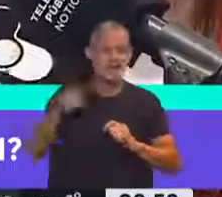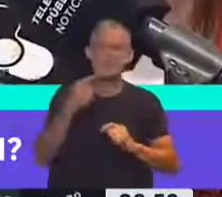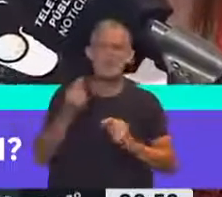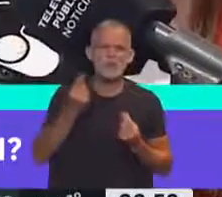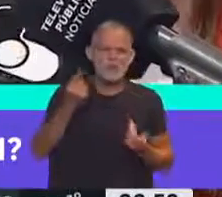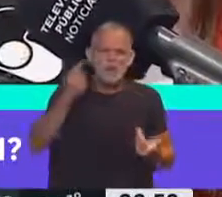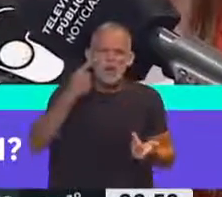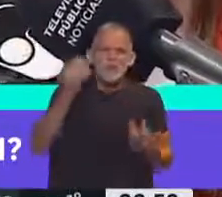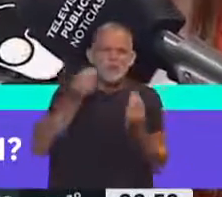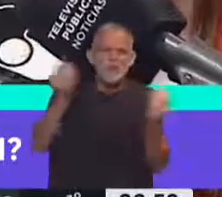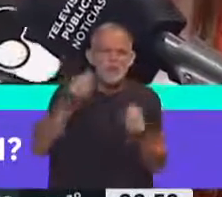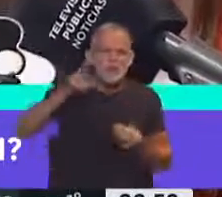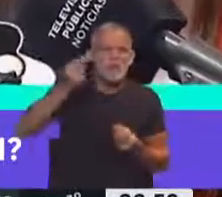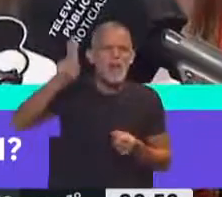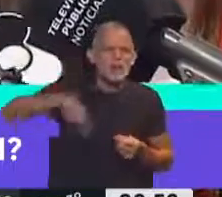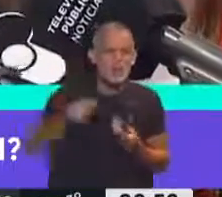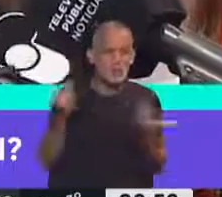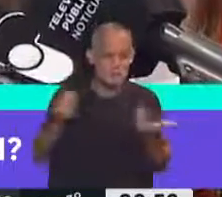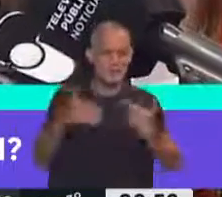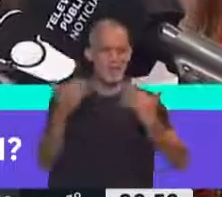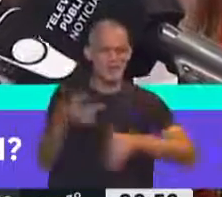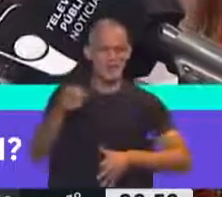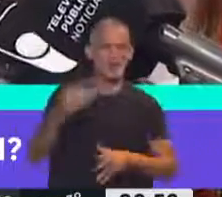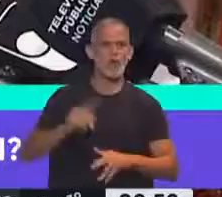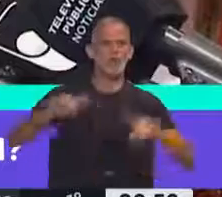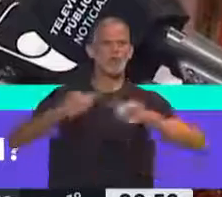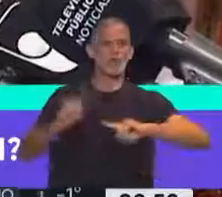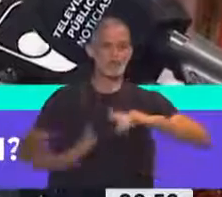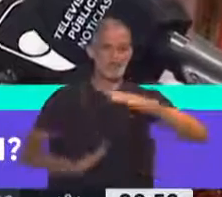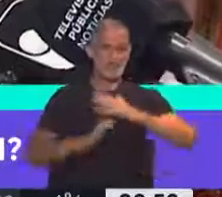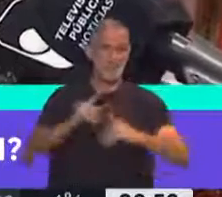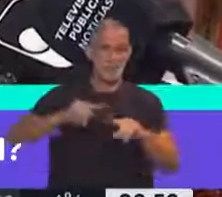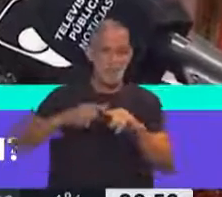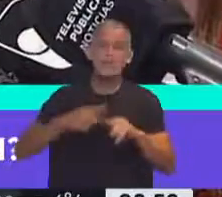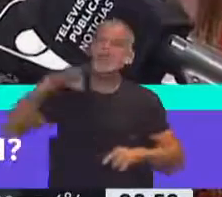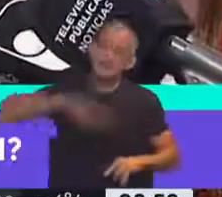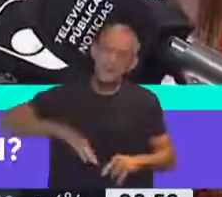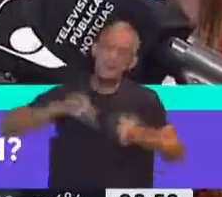qué vive Milei? Y agregó que está a favor de una dirigencia política que viva de sus